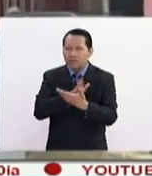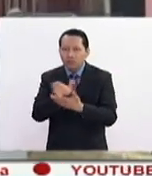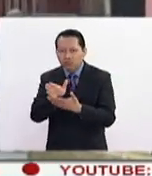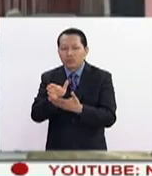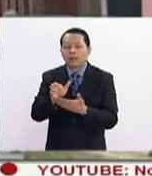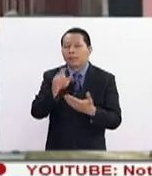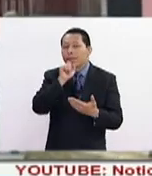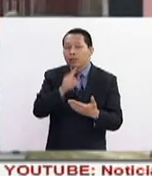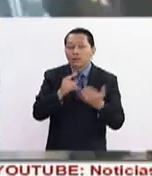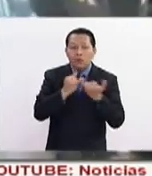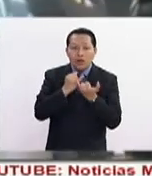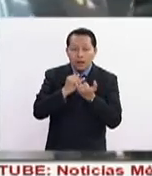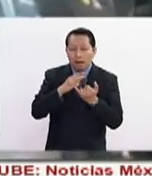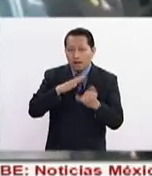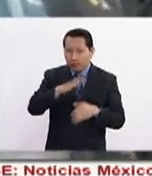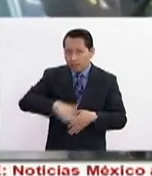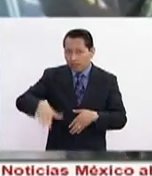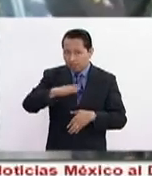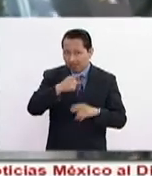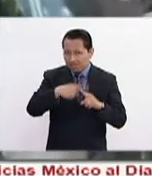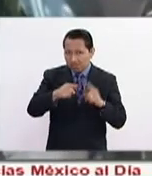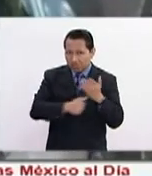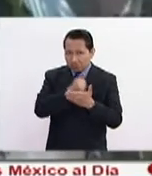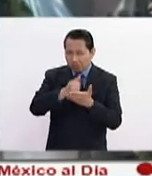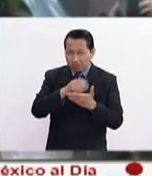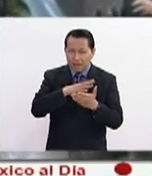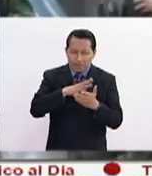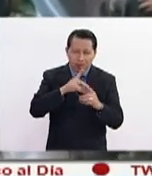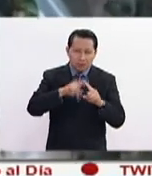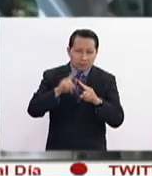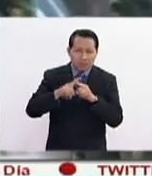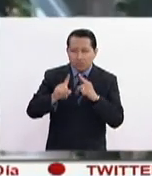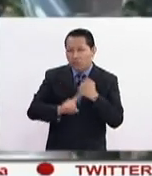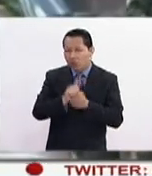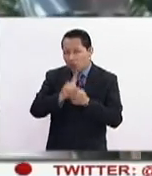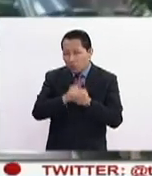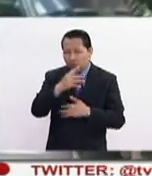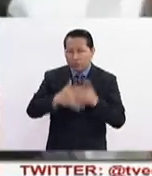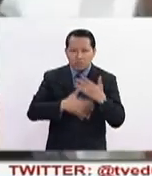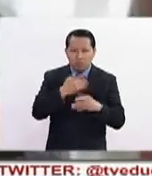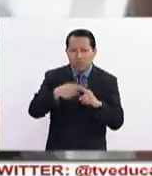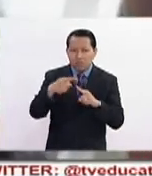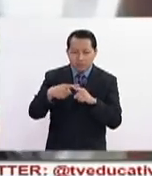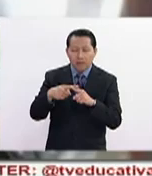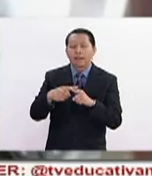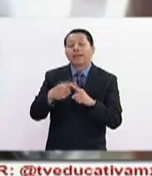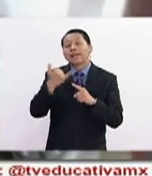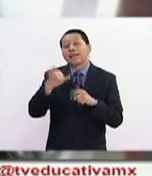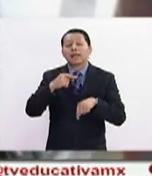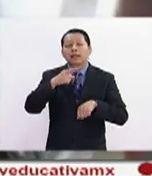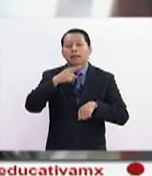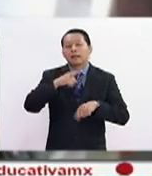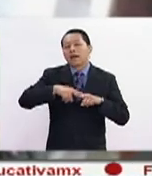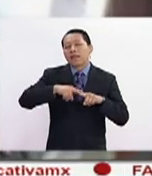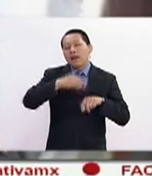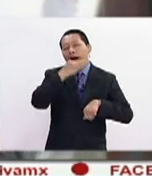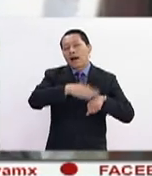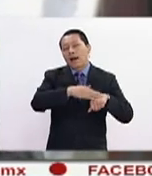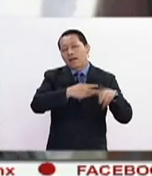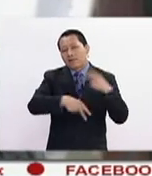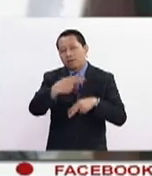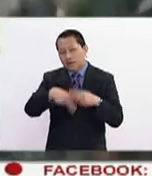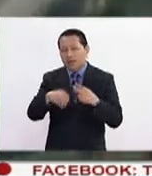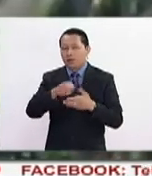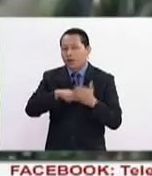penetración de la violencia urbana y sobre todo no sabían quién llamaba a las fuerzas federales. Voy a poner un ejemplo, en